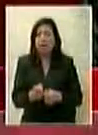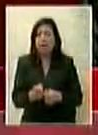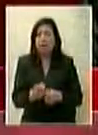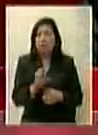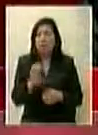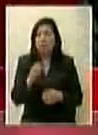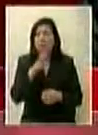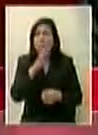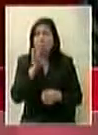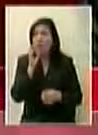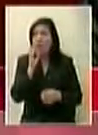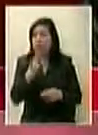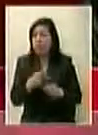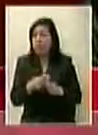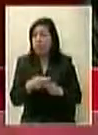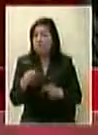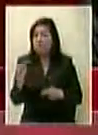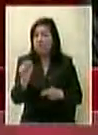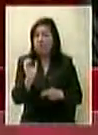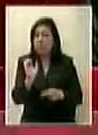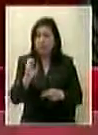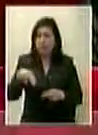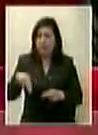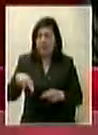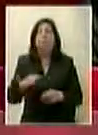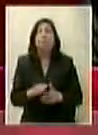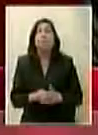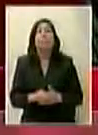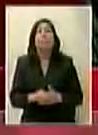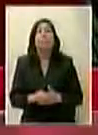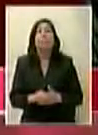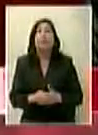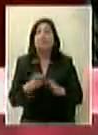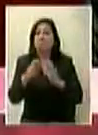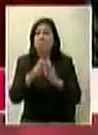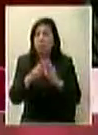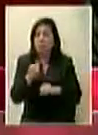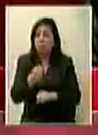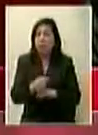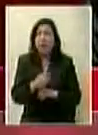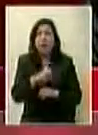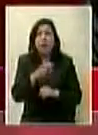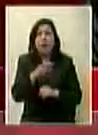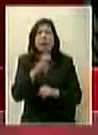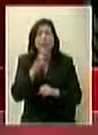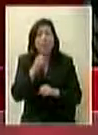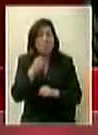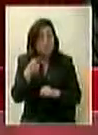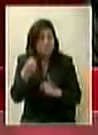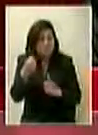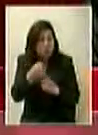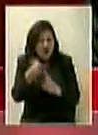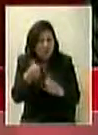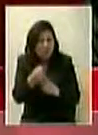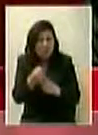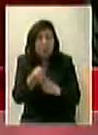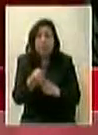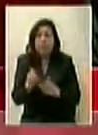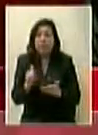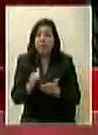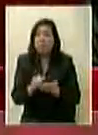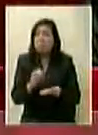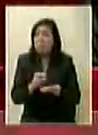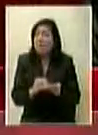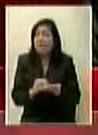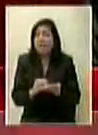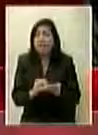de Emergencia Mujer, llamados CEM. El Programa Nacional contra la Violencia tiene aún un nivel de ejecución